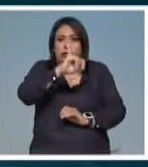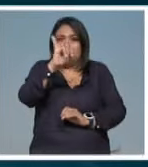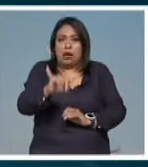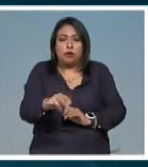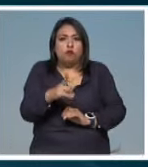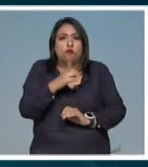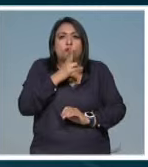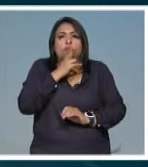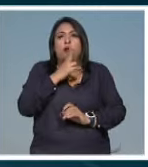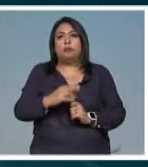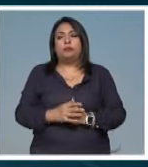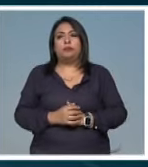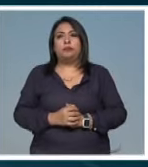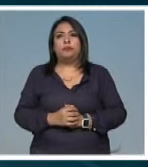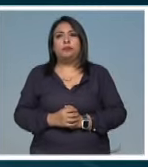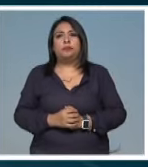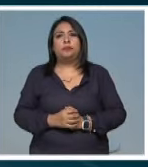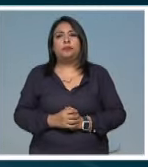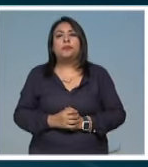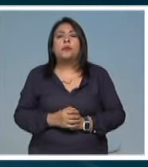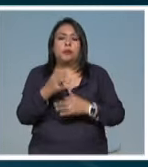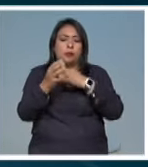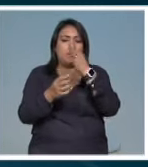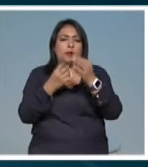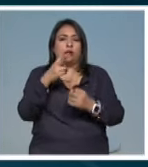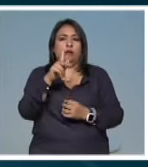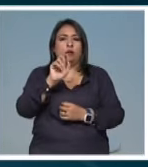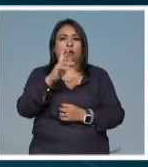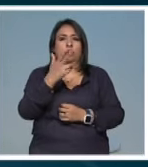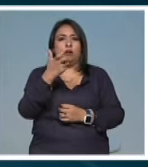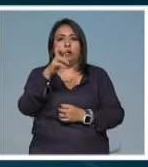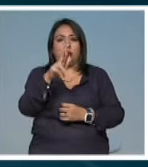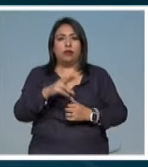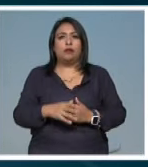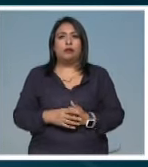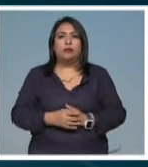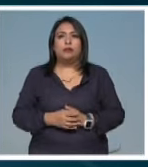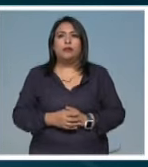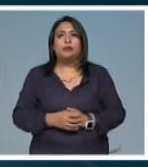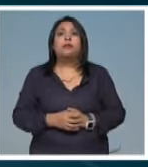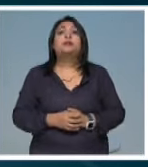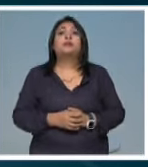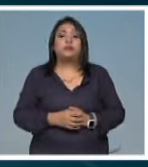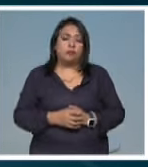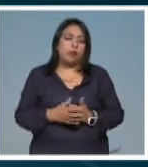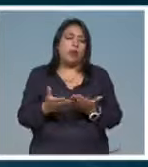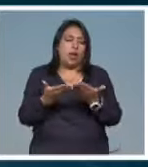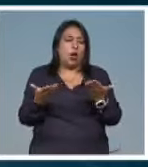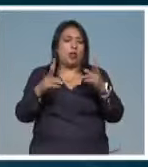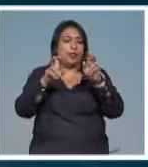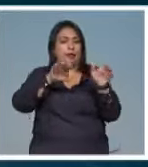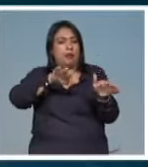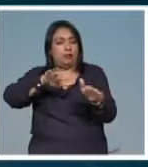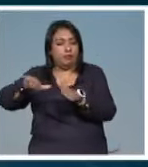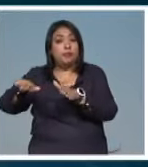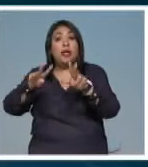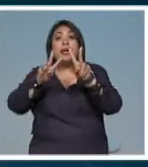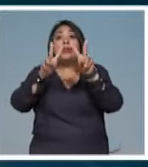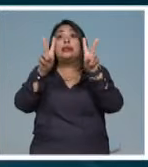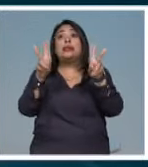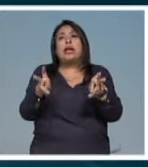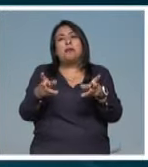pierdas. Noticias 22, Víctor Gaspar. Y y bueno, vamos a cambiar de tema, un tema